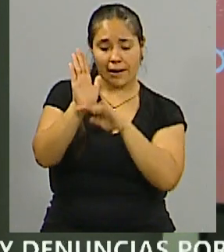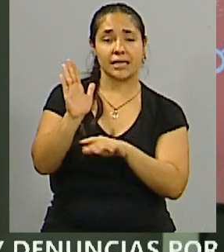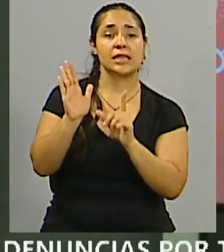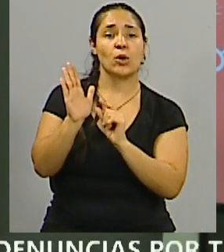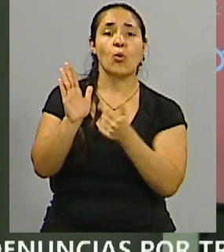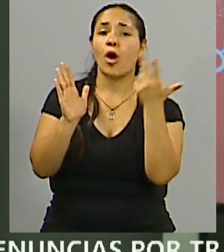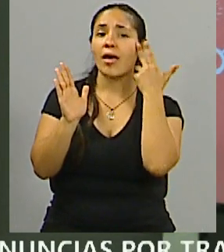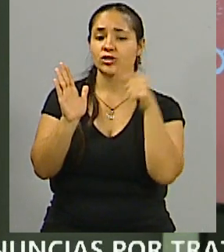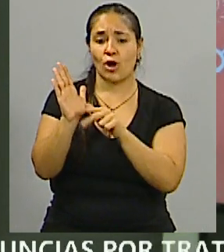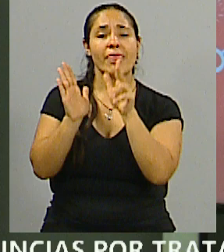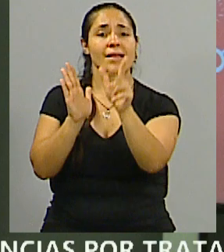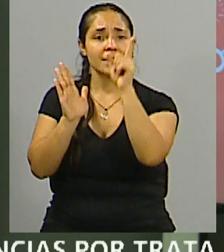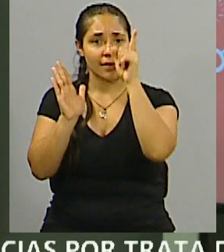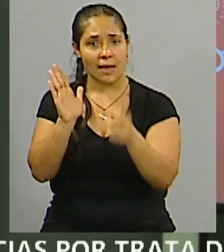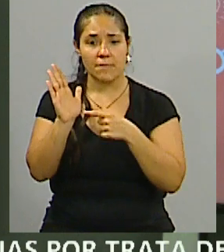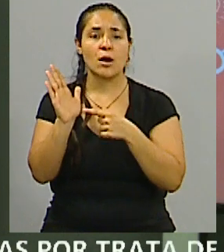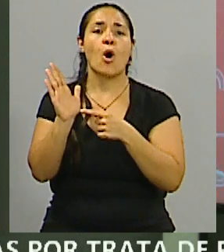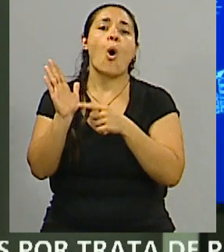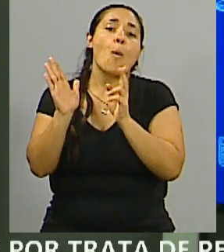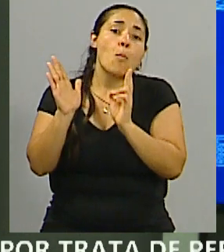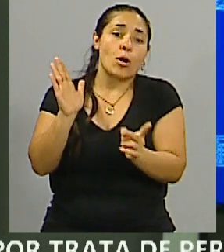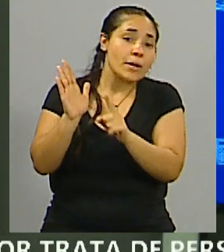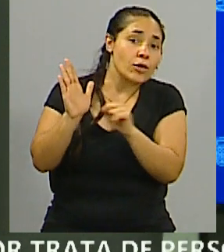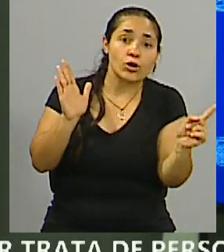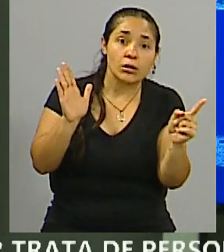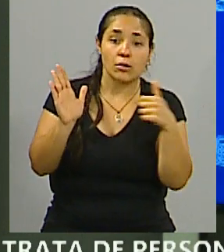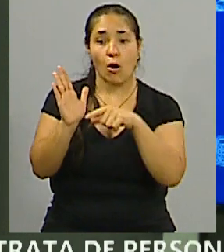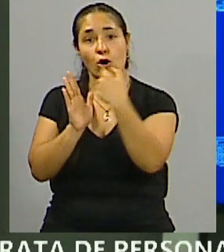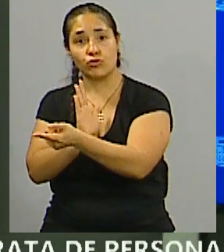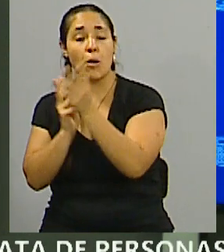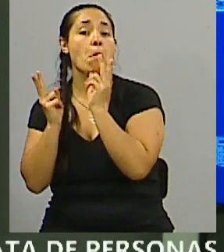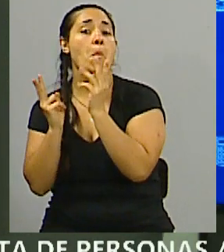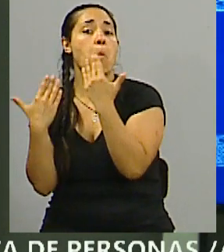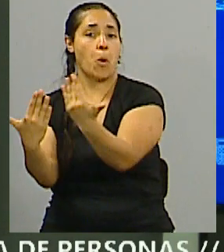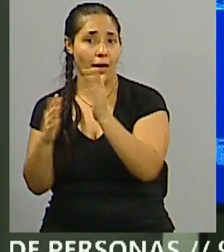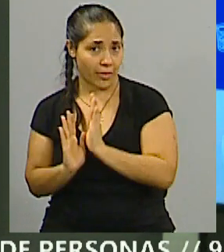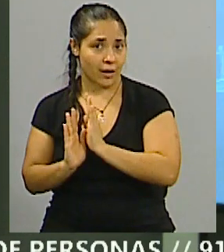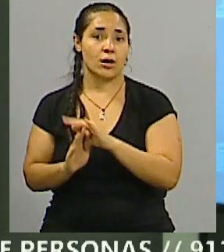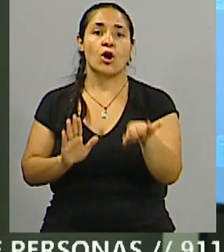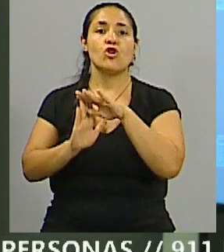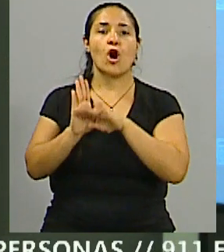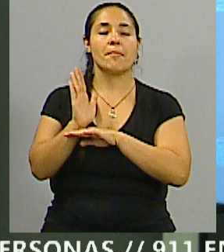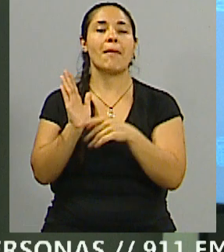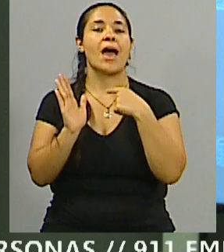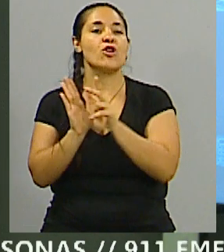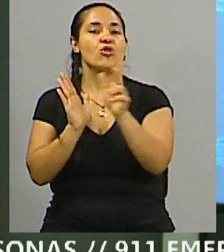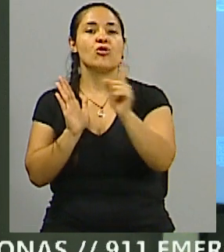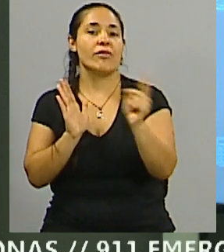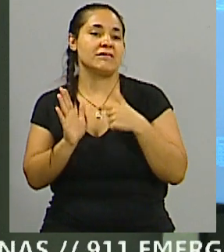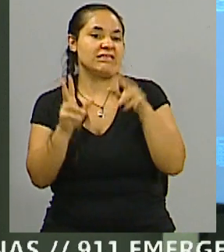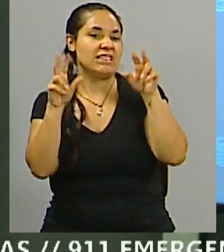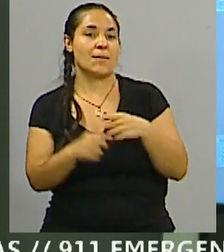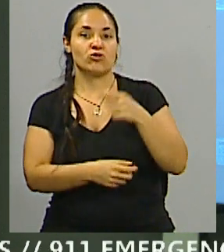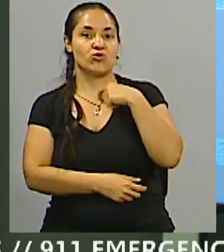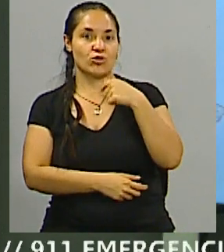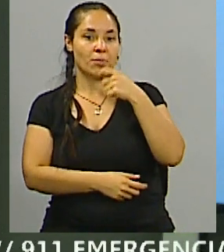lo que no está prohibido está permitido. Y no hay ninguna norma que diga que está prohibido que si yo voy con